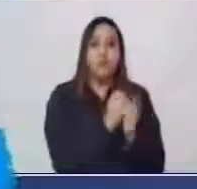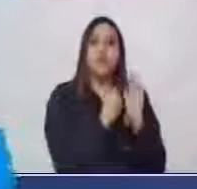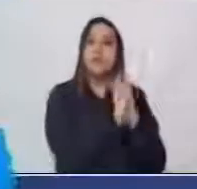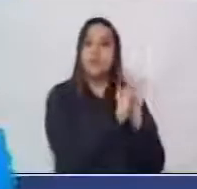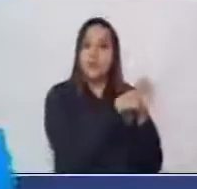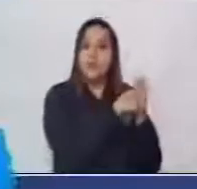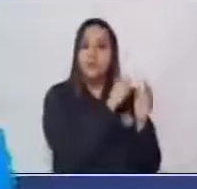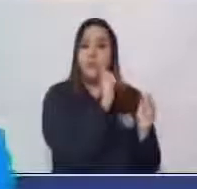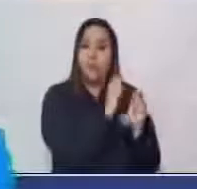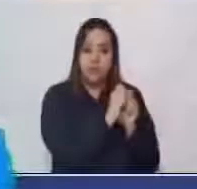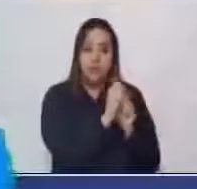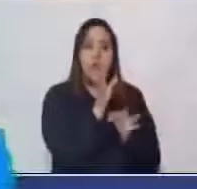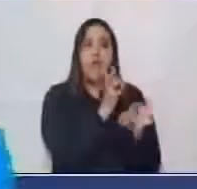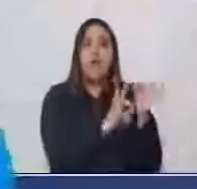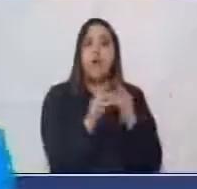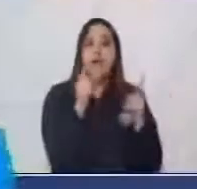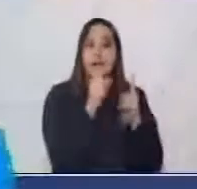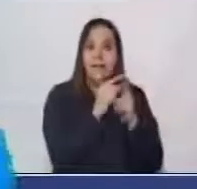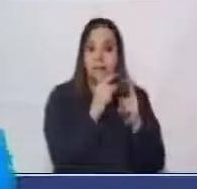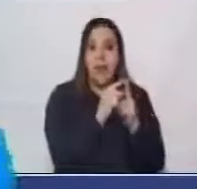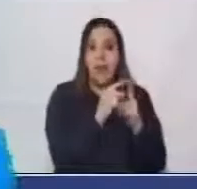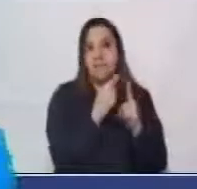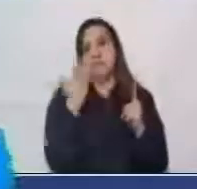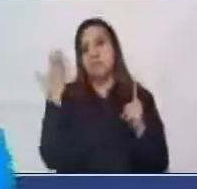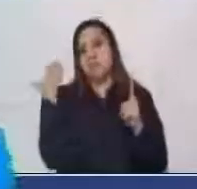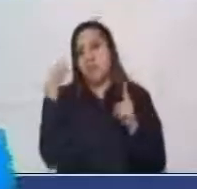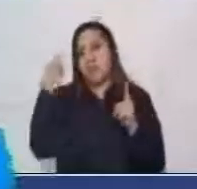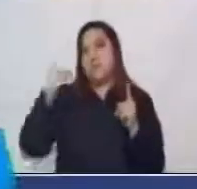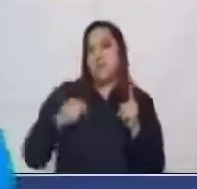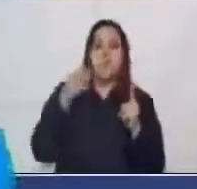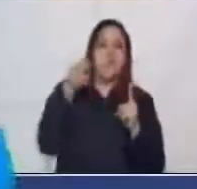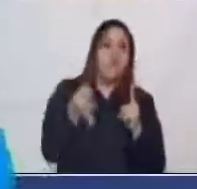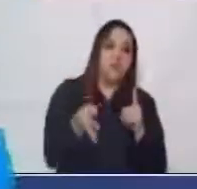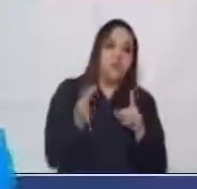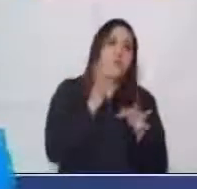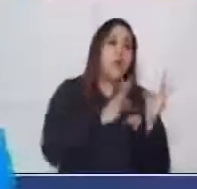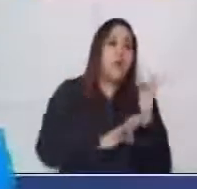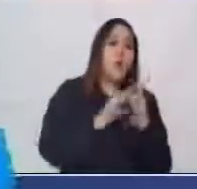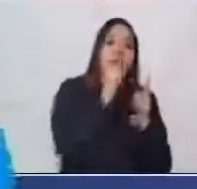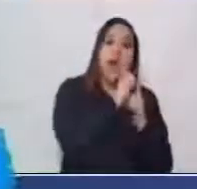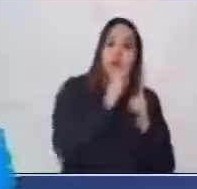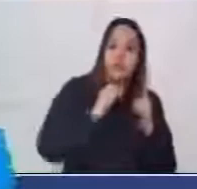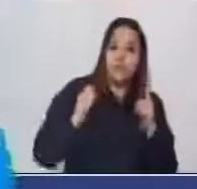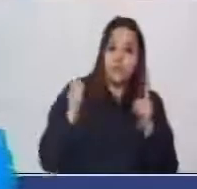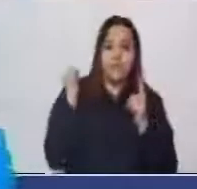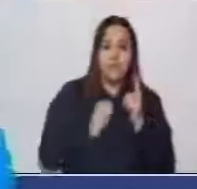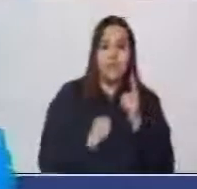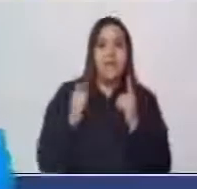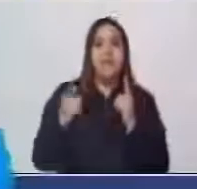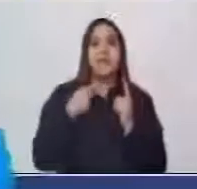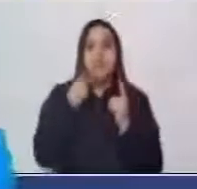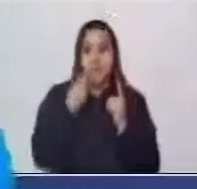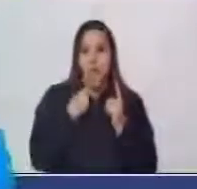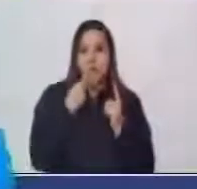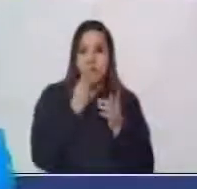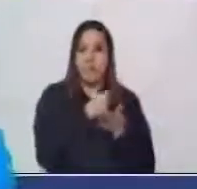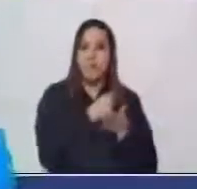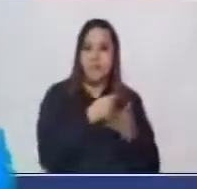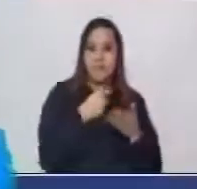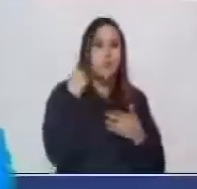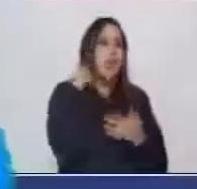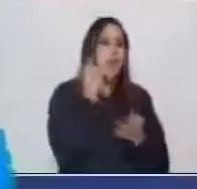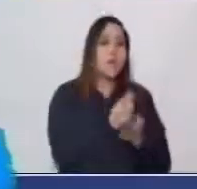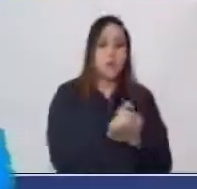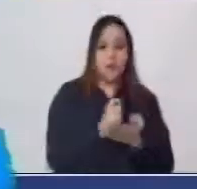las palabras en su orden gramatical, sintáctico y la ortografía. Pero también vamos a leer